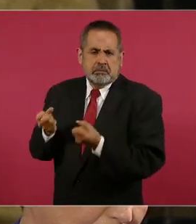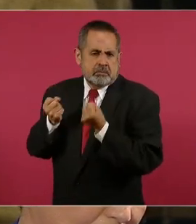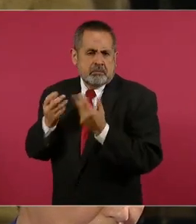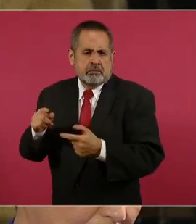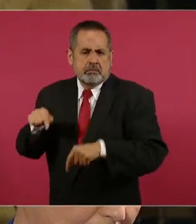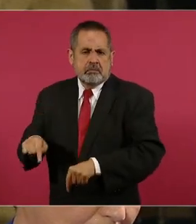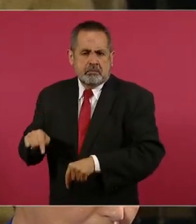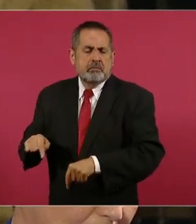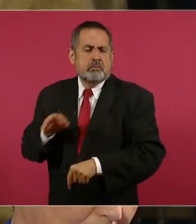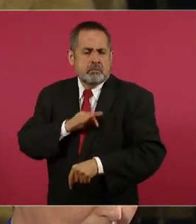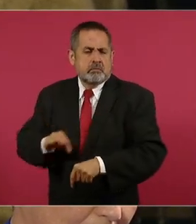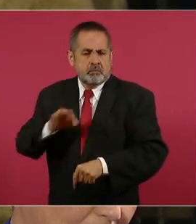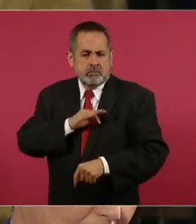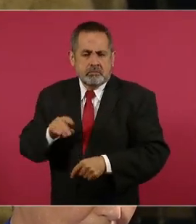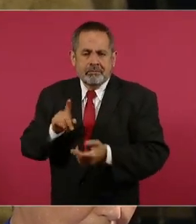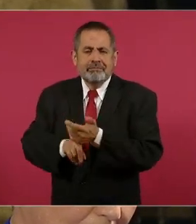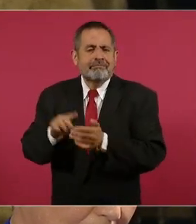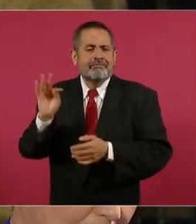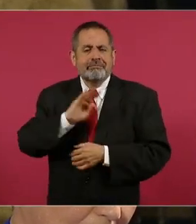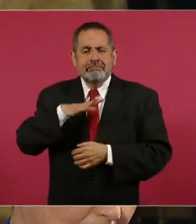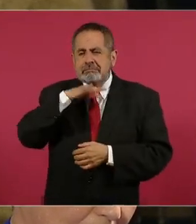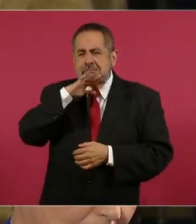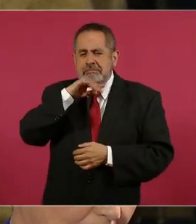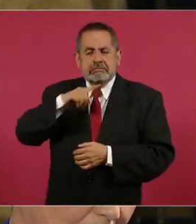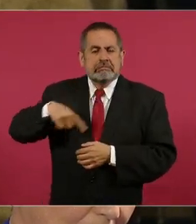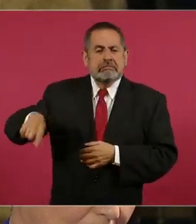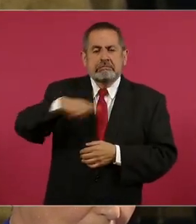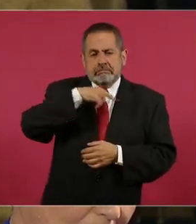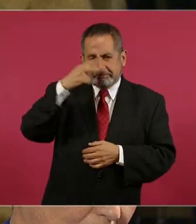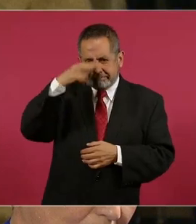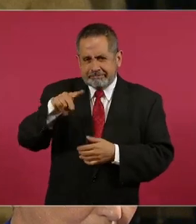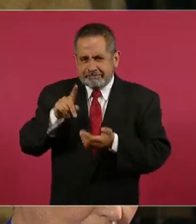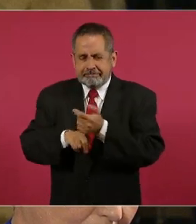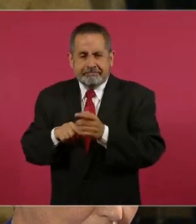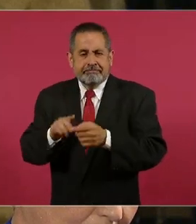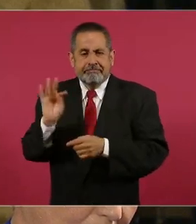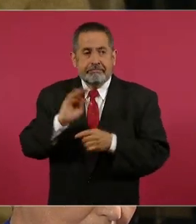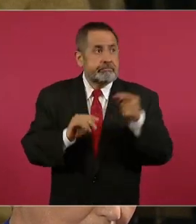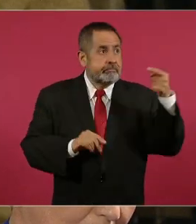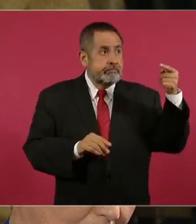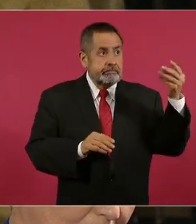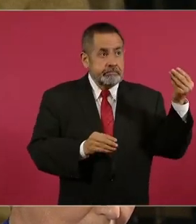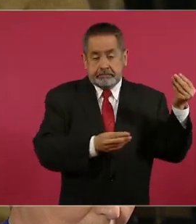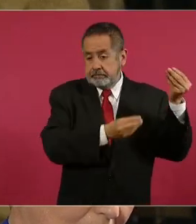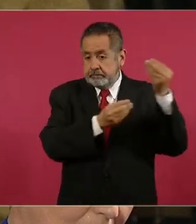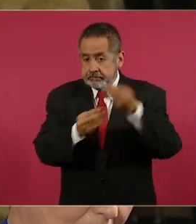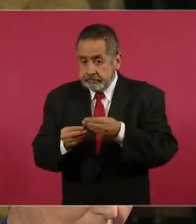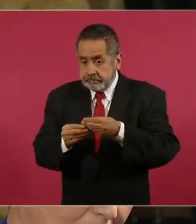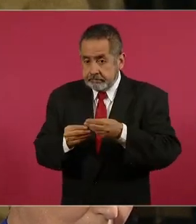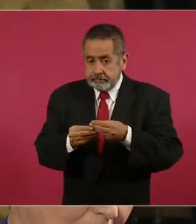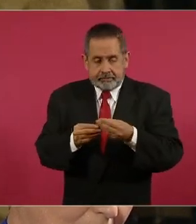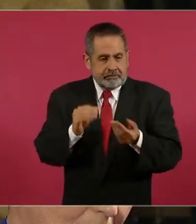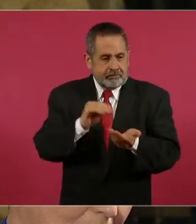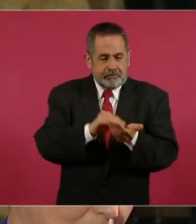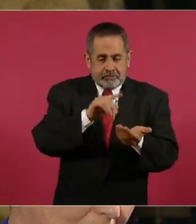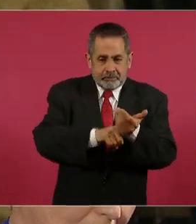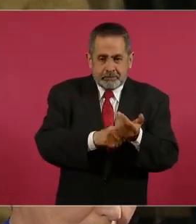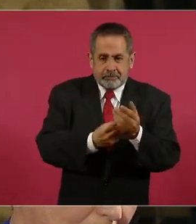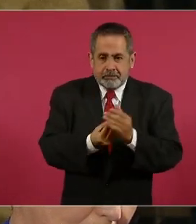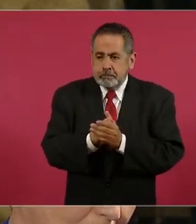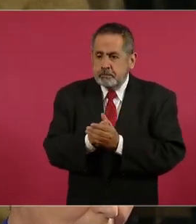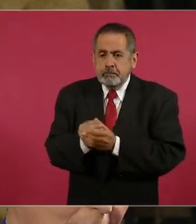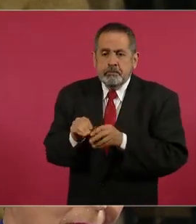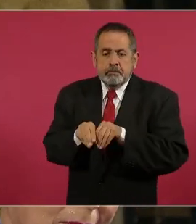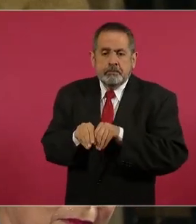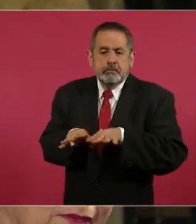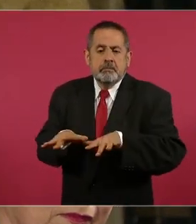mucha probabilidad de la contaminación de maíces en México si este grano se importa vivo, es decir, si tiene